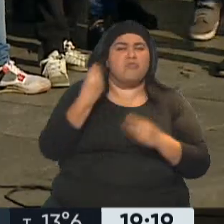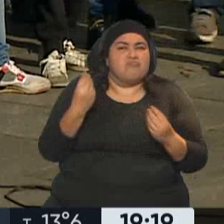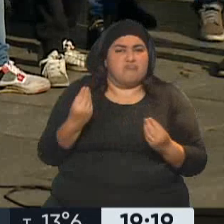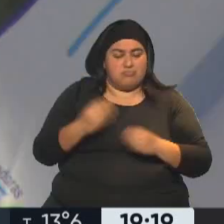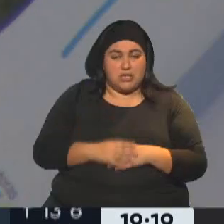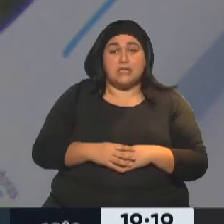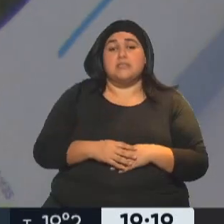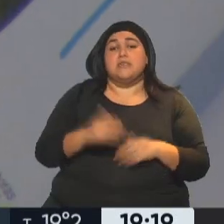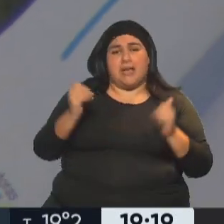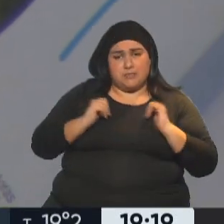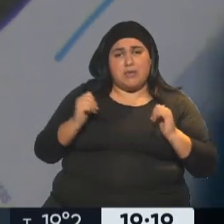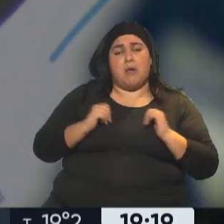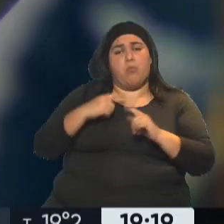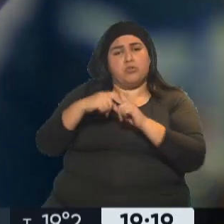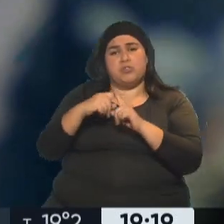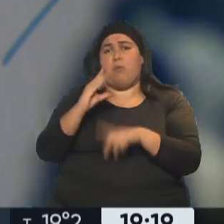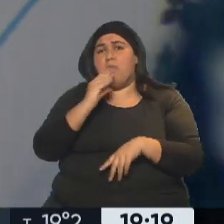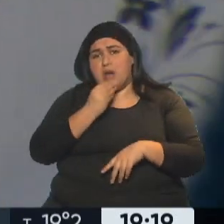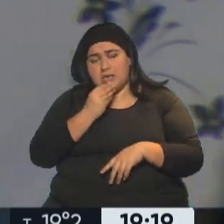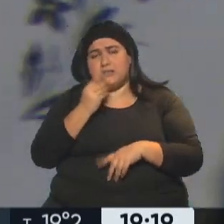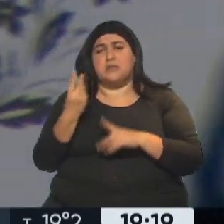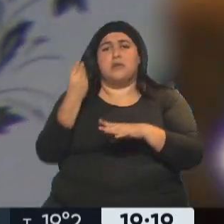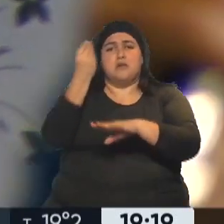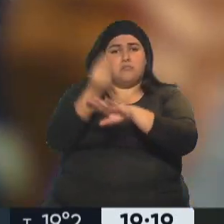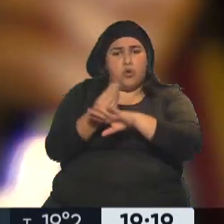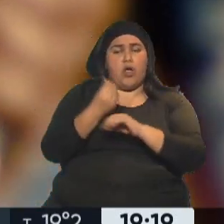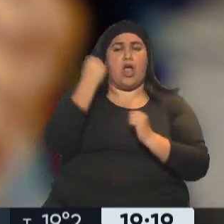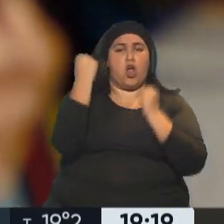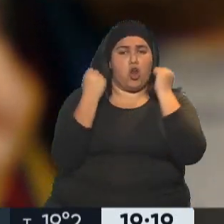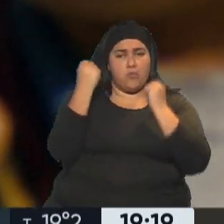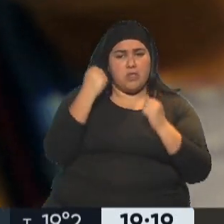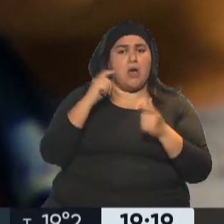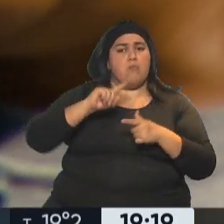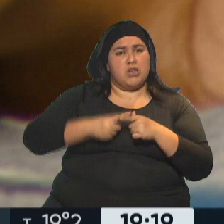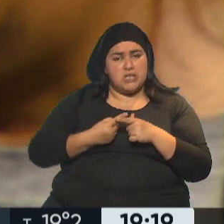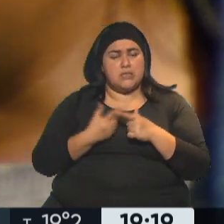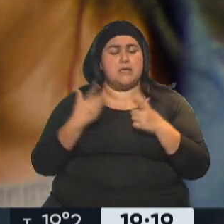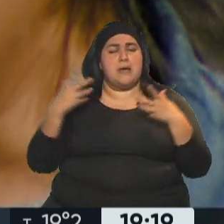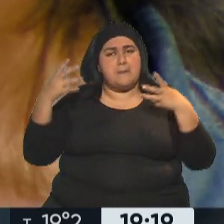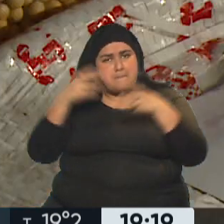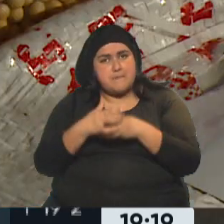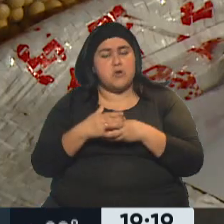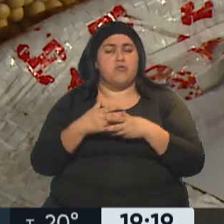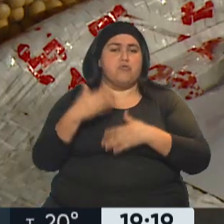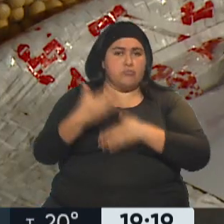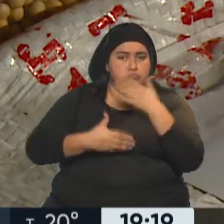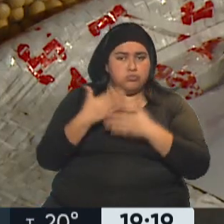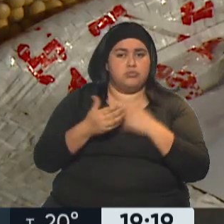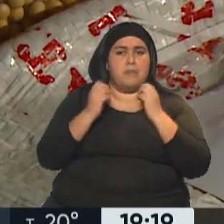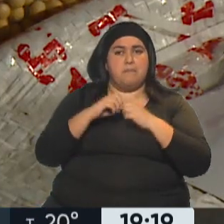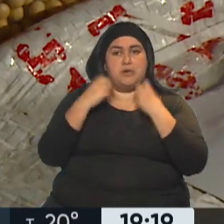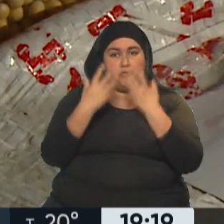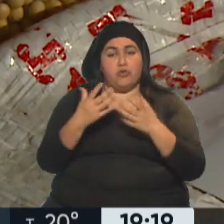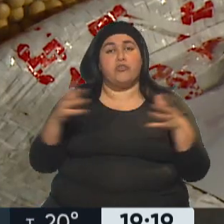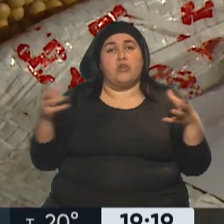solo en Sergio, en su rol de articulador de la política económica, sino también en la cohesión del frente de